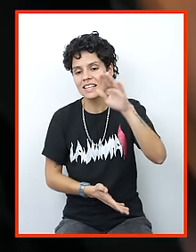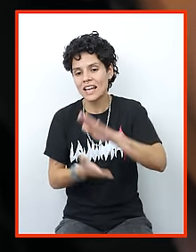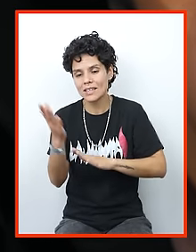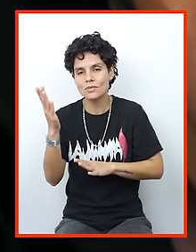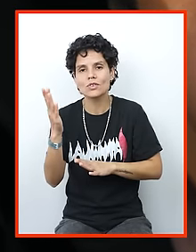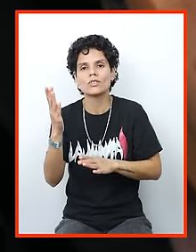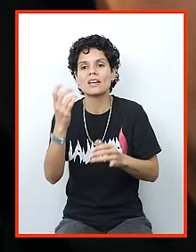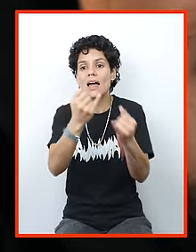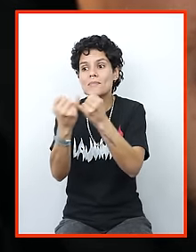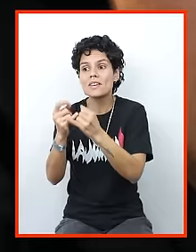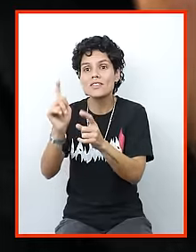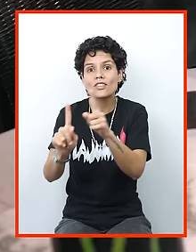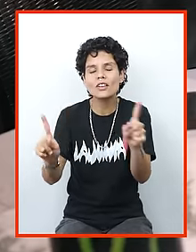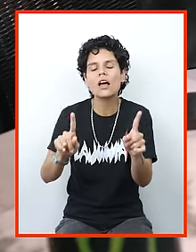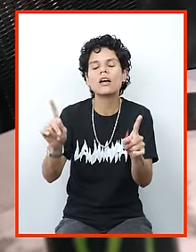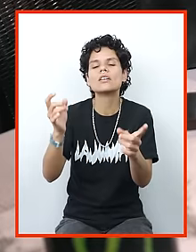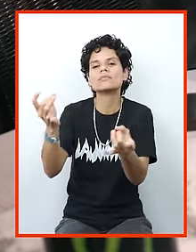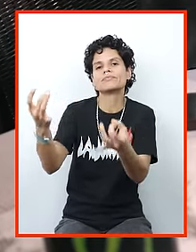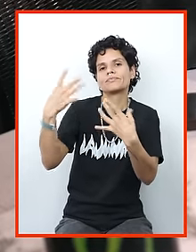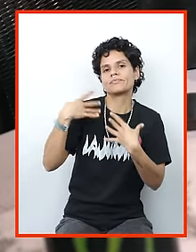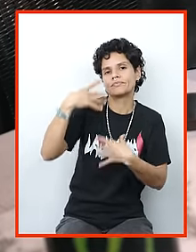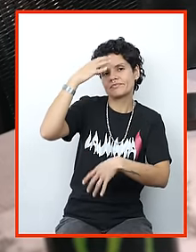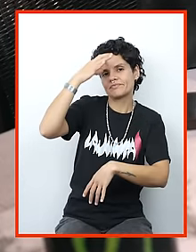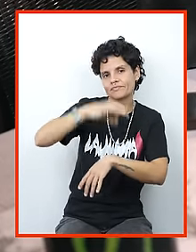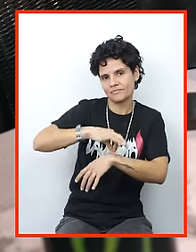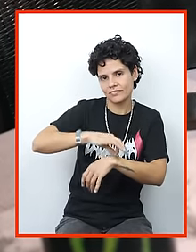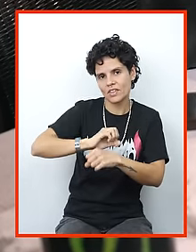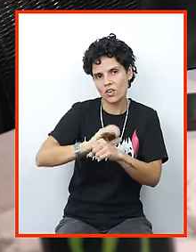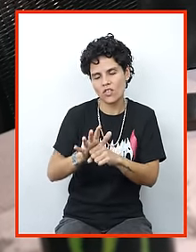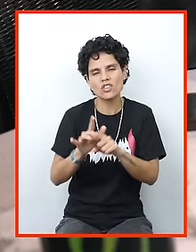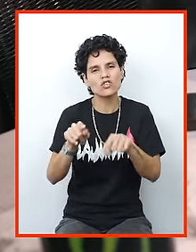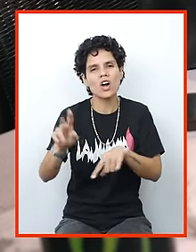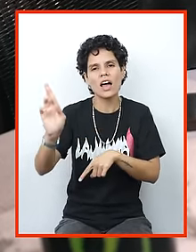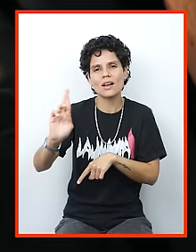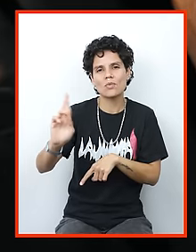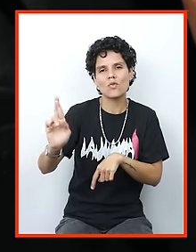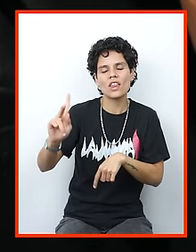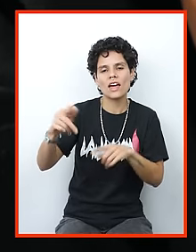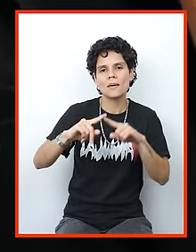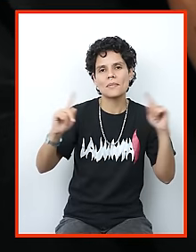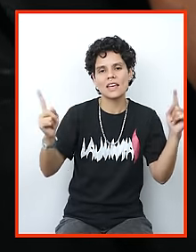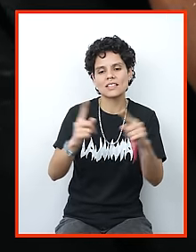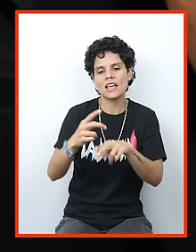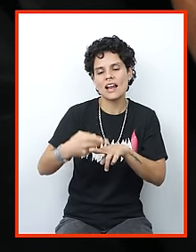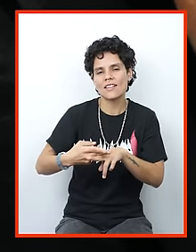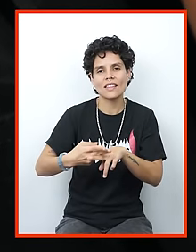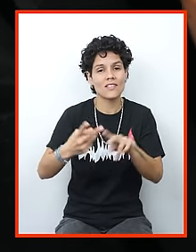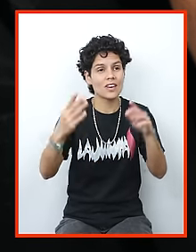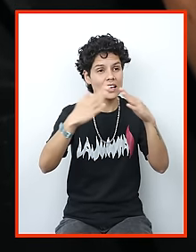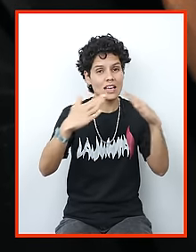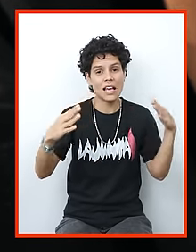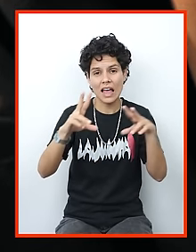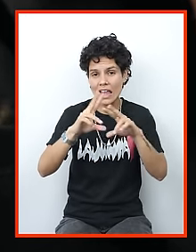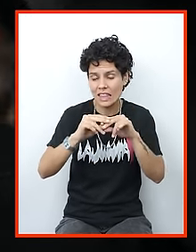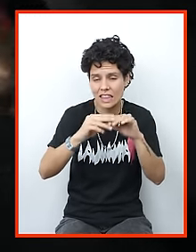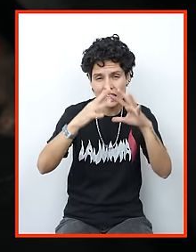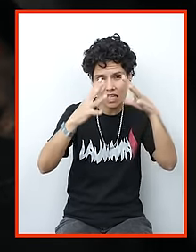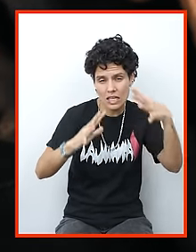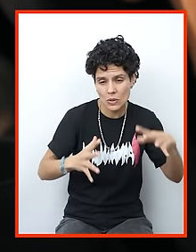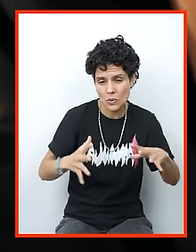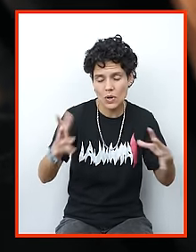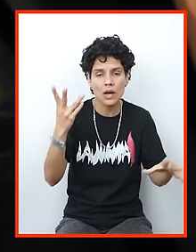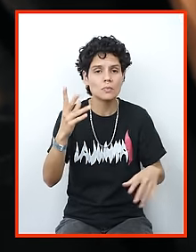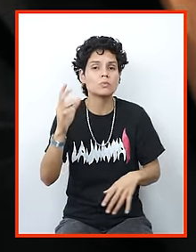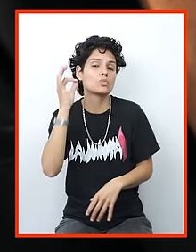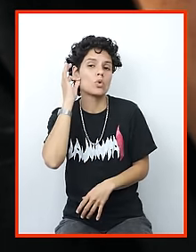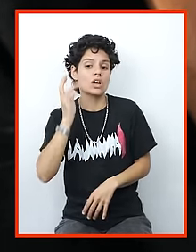unos amigos y me contagié así. Y yo en ese tiempo estaba arrendando una pieza acá en Santiago, pues, ahí por República, me arrendaba una pieza en una casa así súper antigua, de